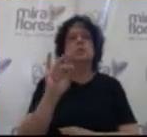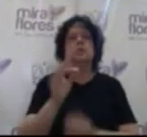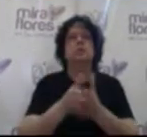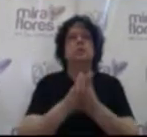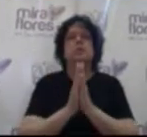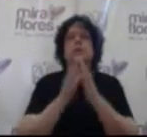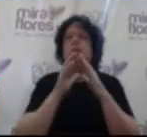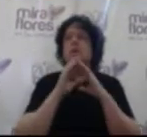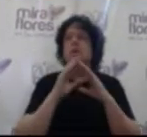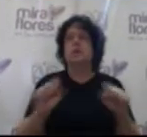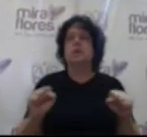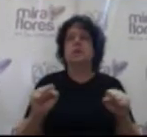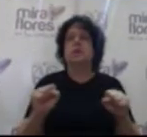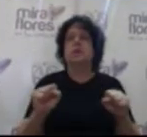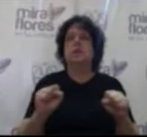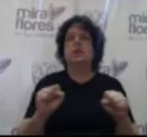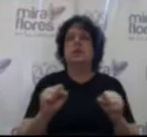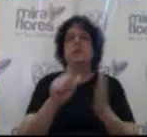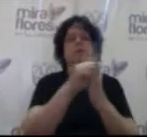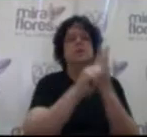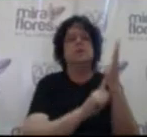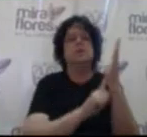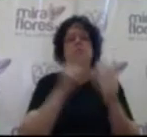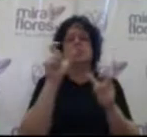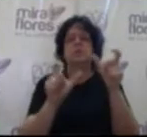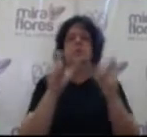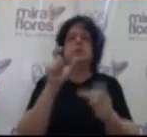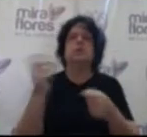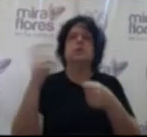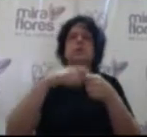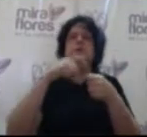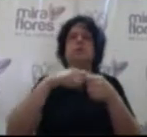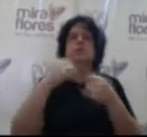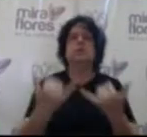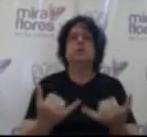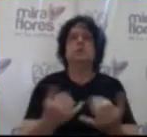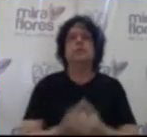nuestra secretaria general del Consejo que se sirva a pasar la lista del caso.